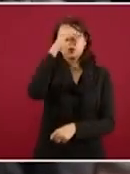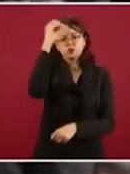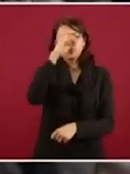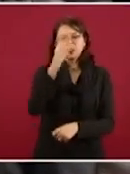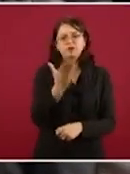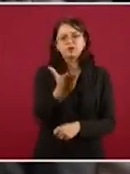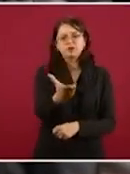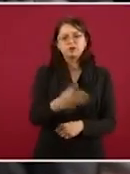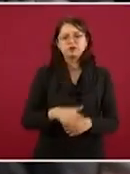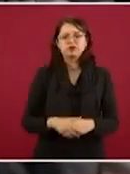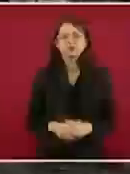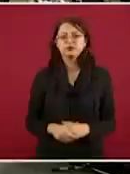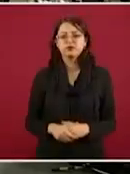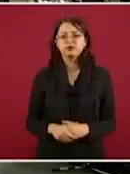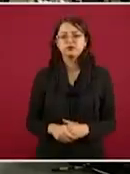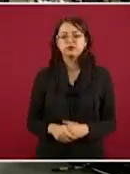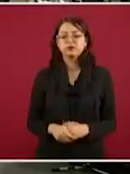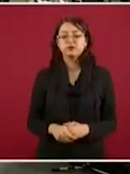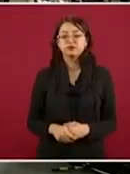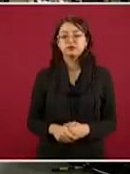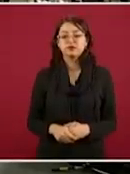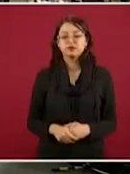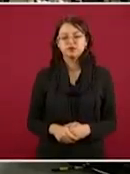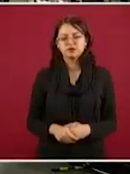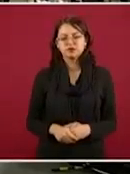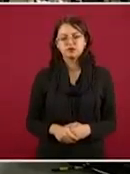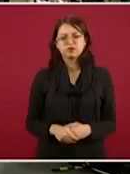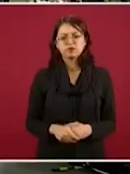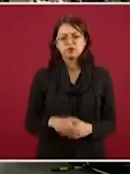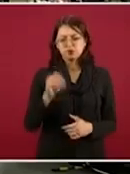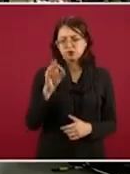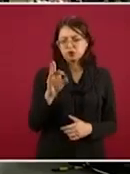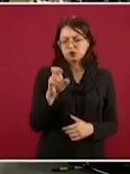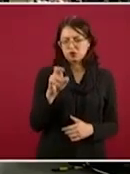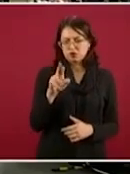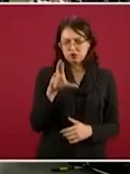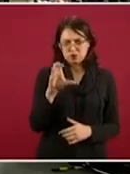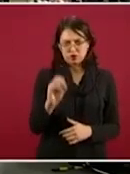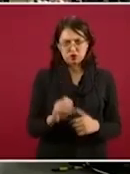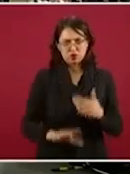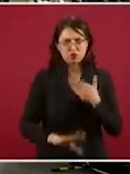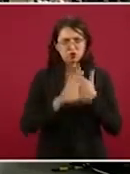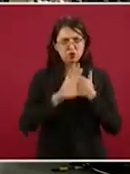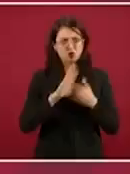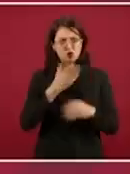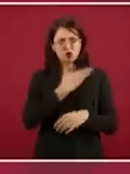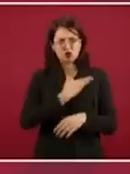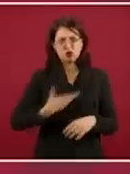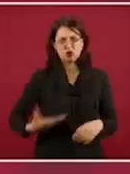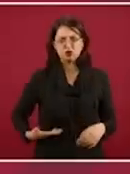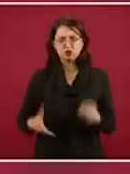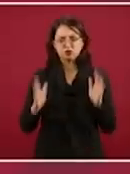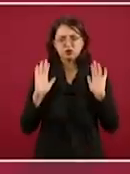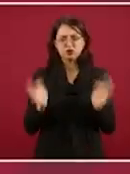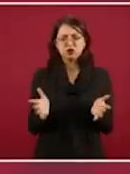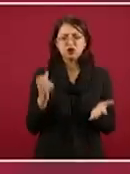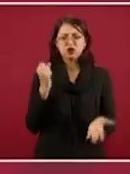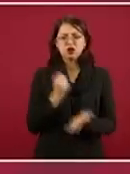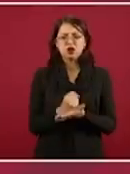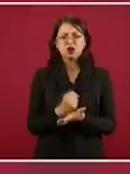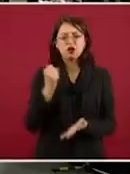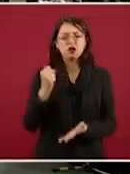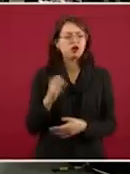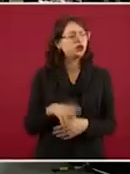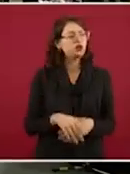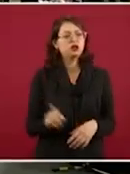¿Cuál es su opinión? El fuero, en el caso del presidente, eso ya no. Se aprobó. No, para el